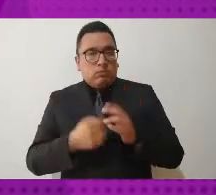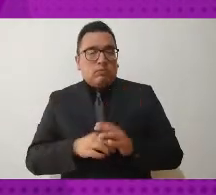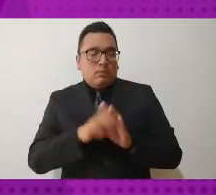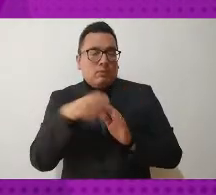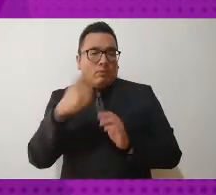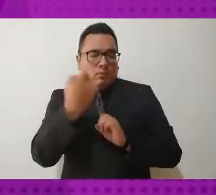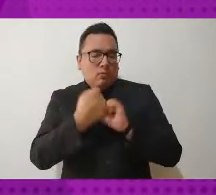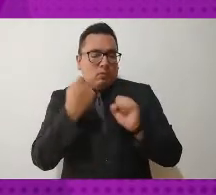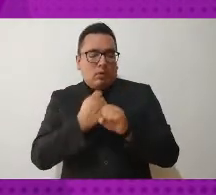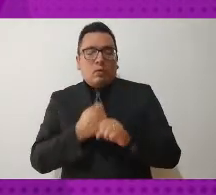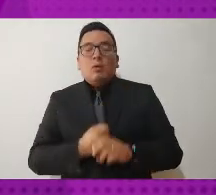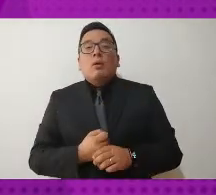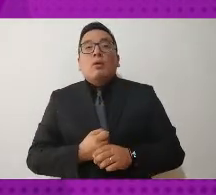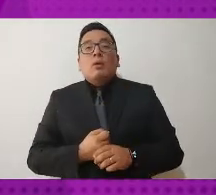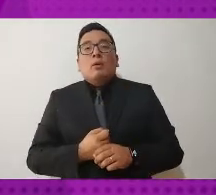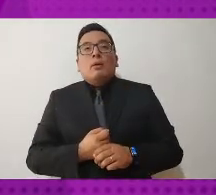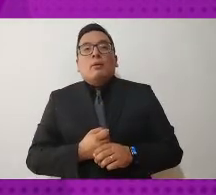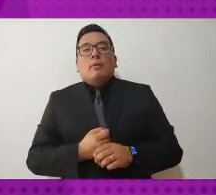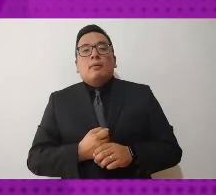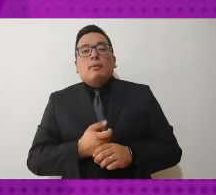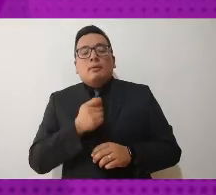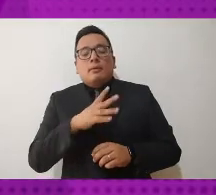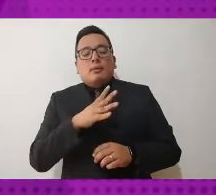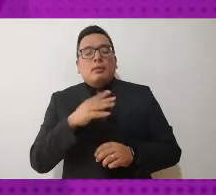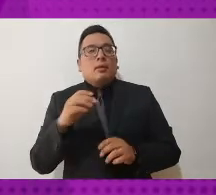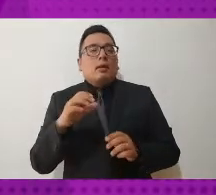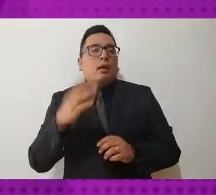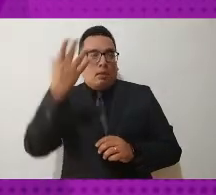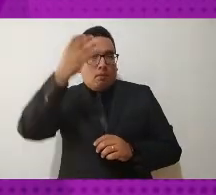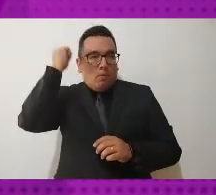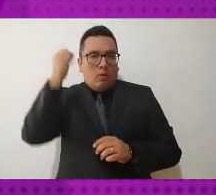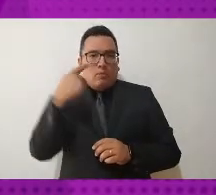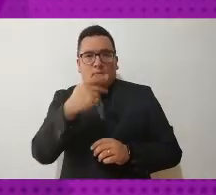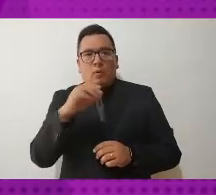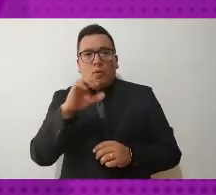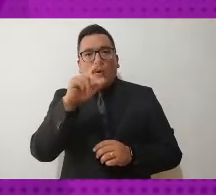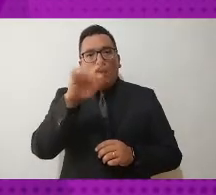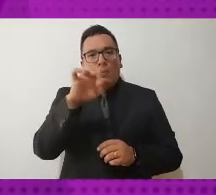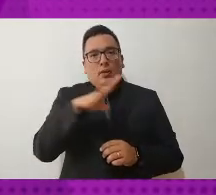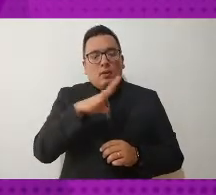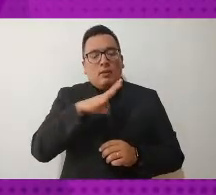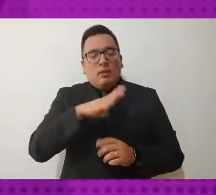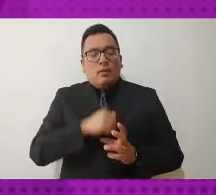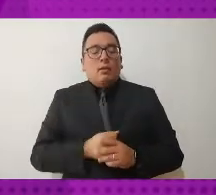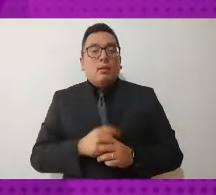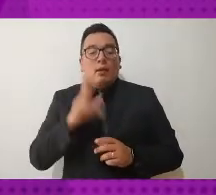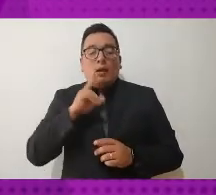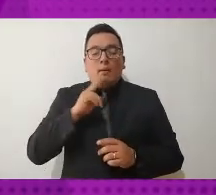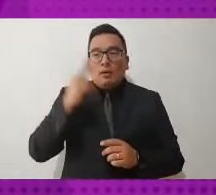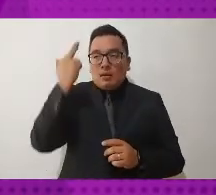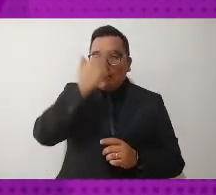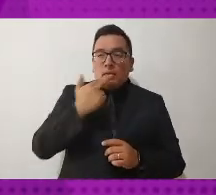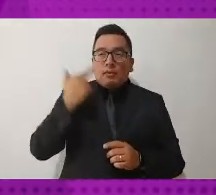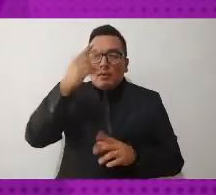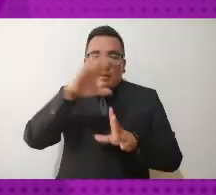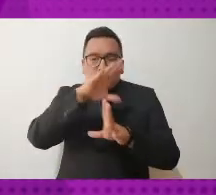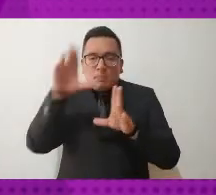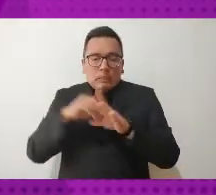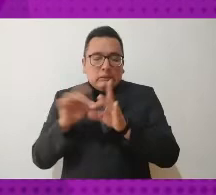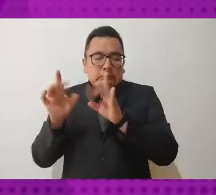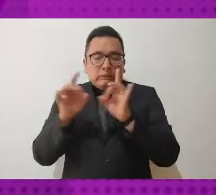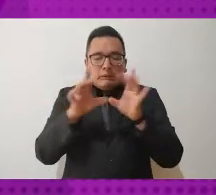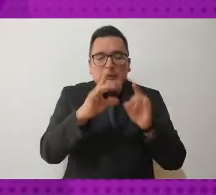el año pasado estaba que el open Morelos pudiera tener un estudio y un análisis de todo lo que había sucedido